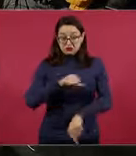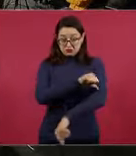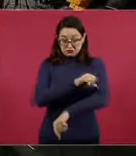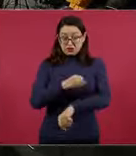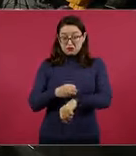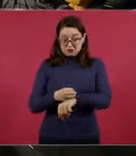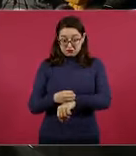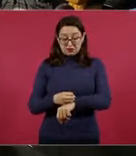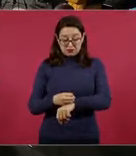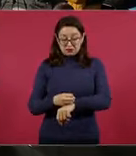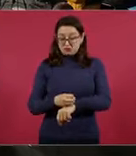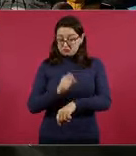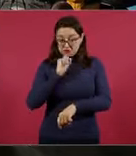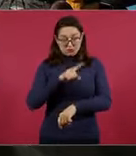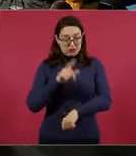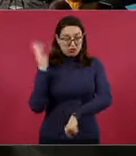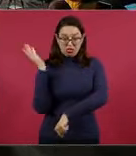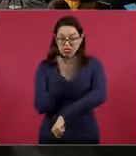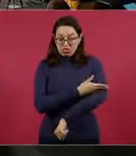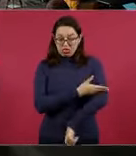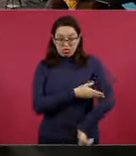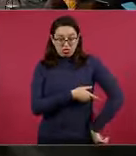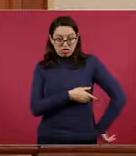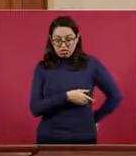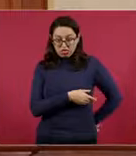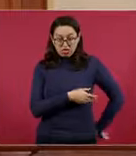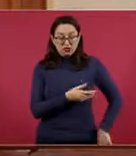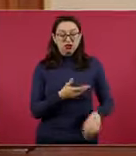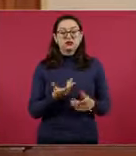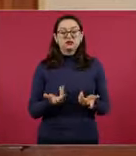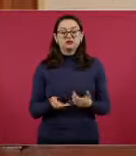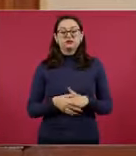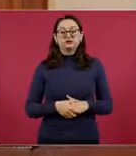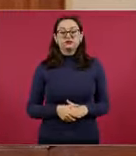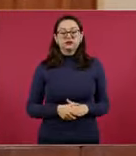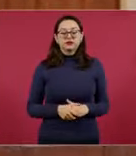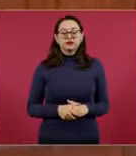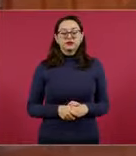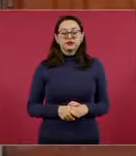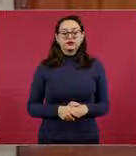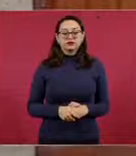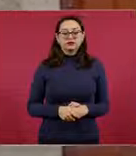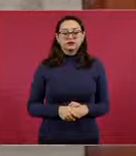Sí, de la mano. Pero es México Ayer. México Ayer. México, México Ayer.